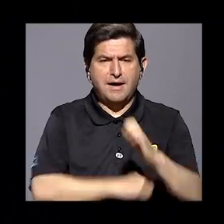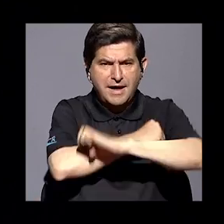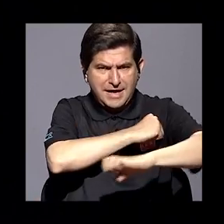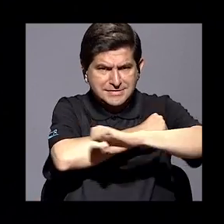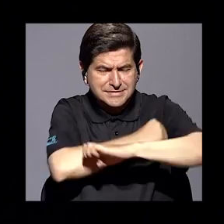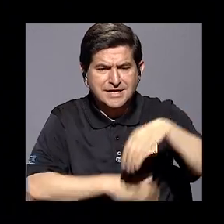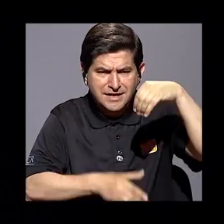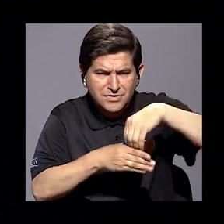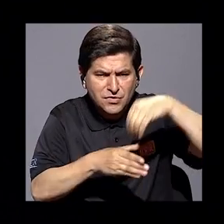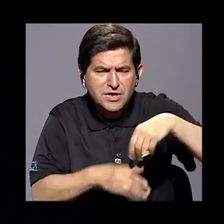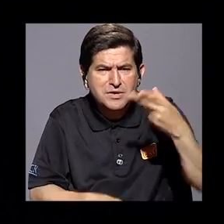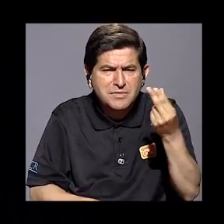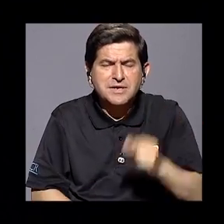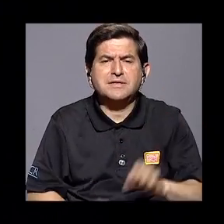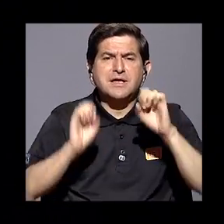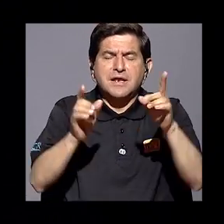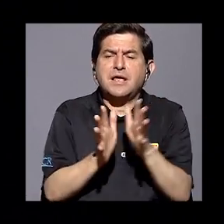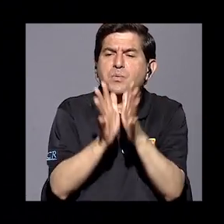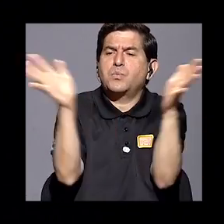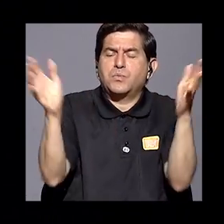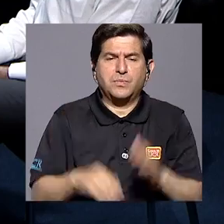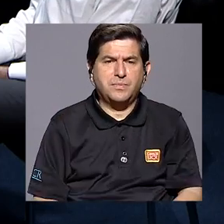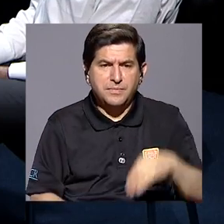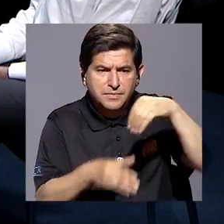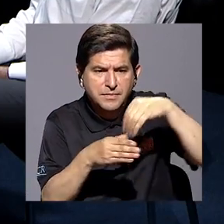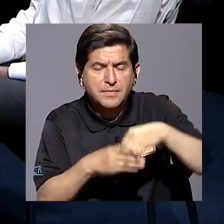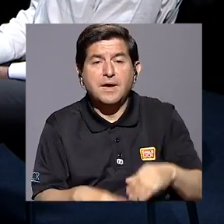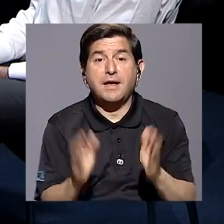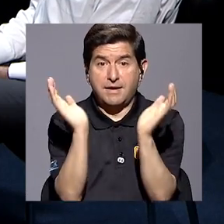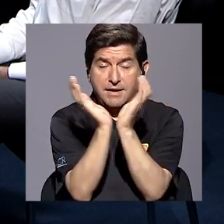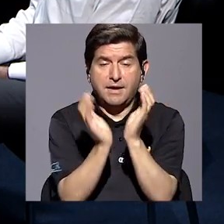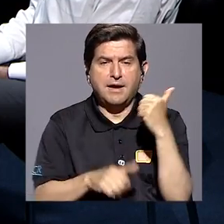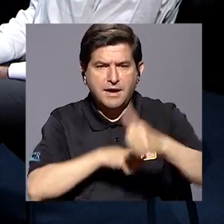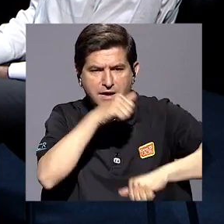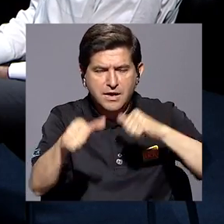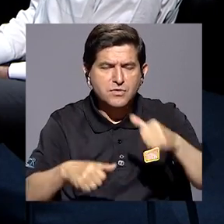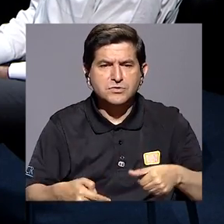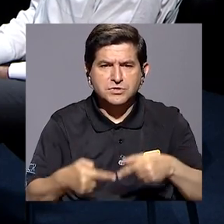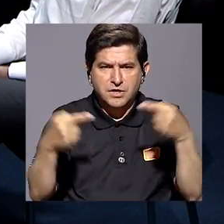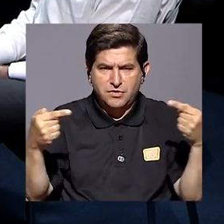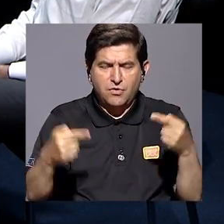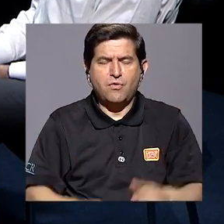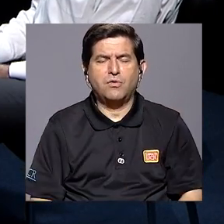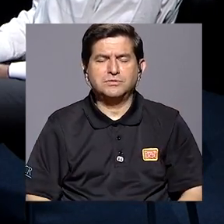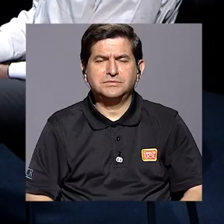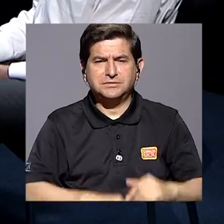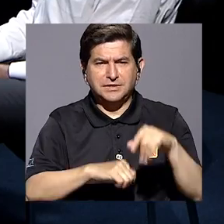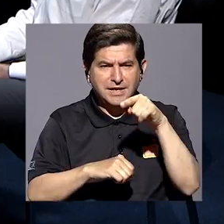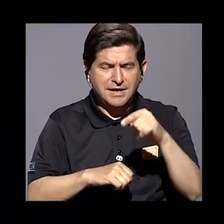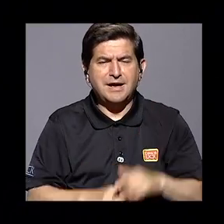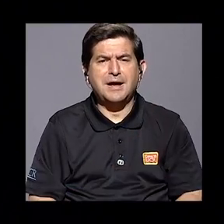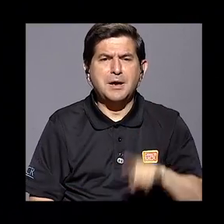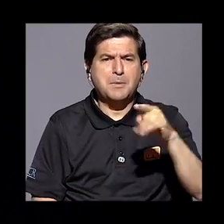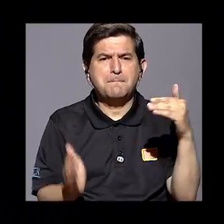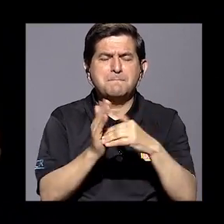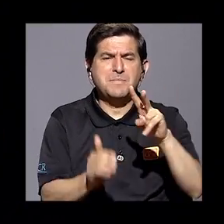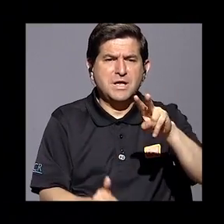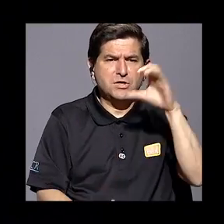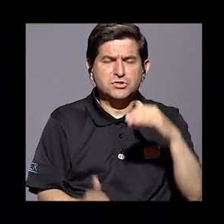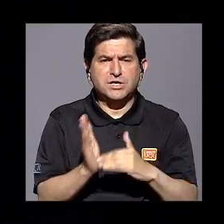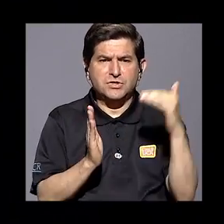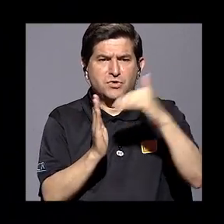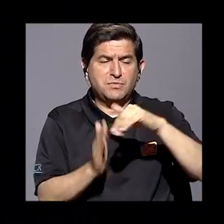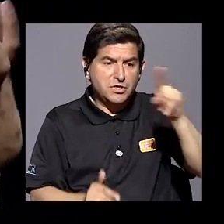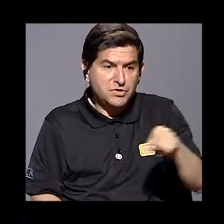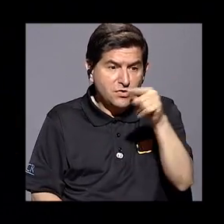dinero invertirlo en educación pública invertirlo en la caja luchar contra el fraude a propósito de que ayer le recortaron 1200 millones a la